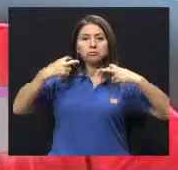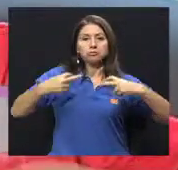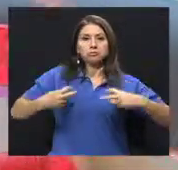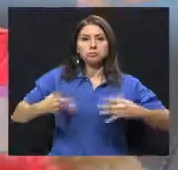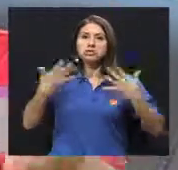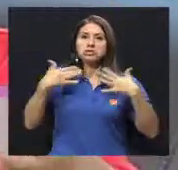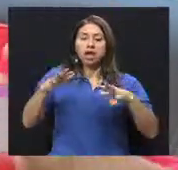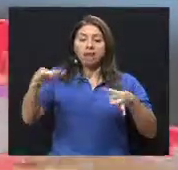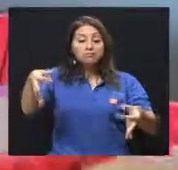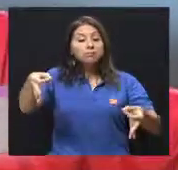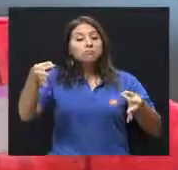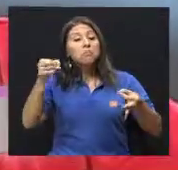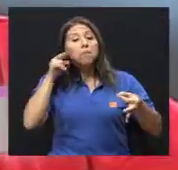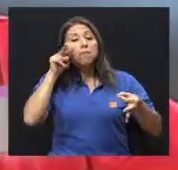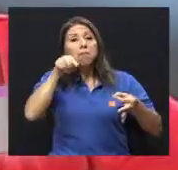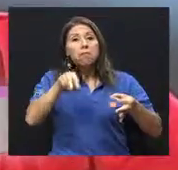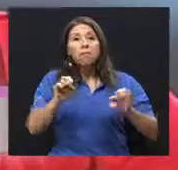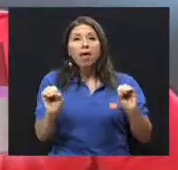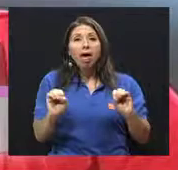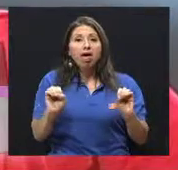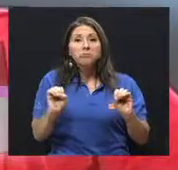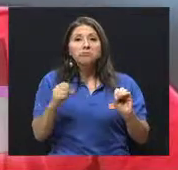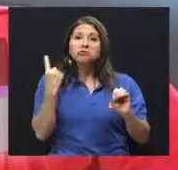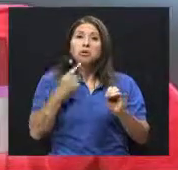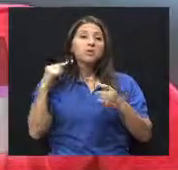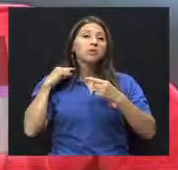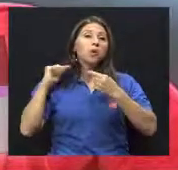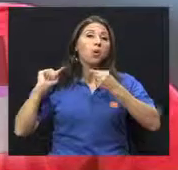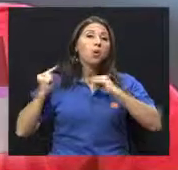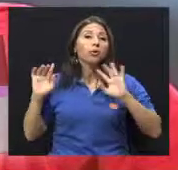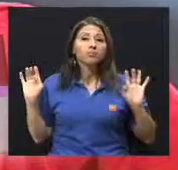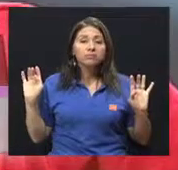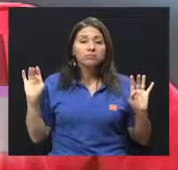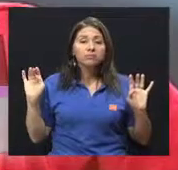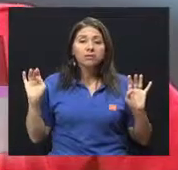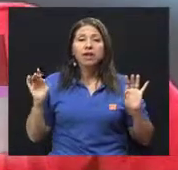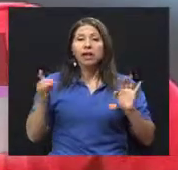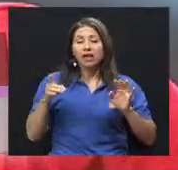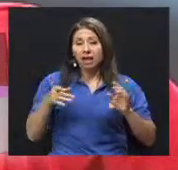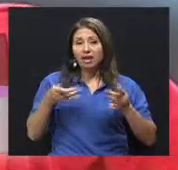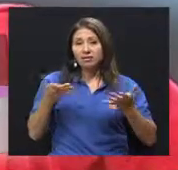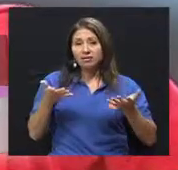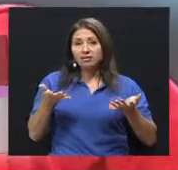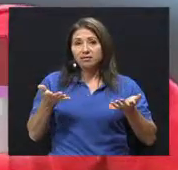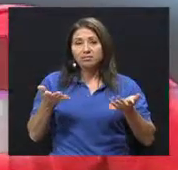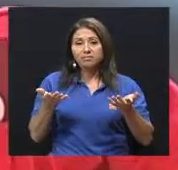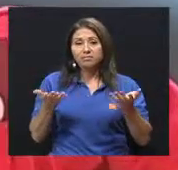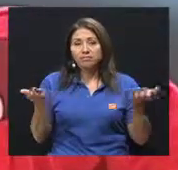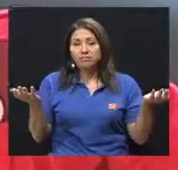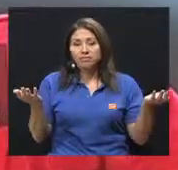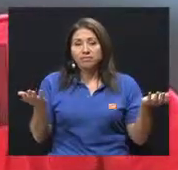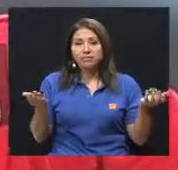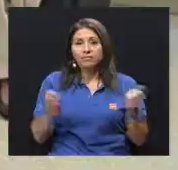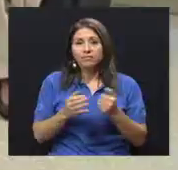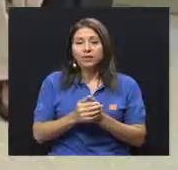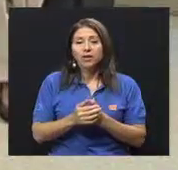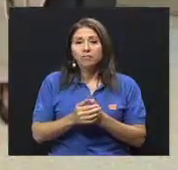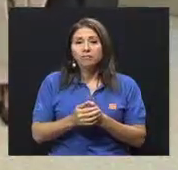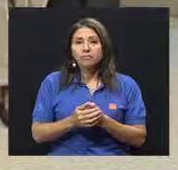dieron las placas, pero no tenía nada. Era dolor. ¿Era dolor? O sea,